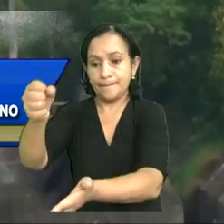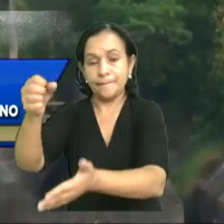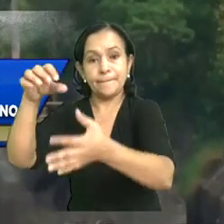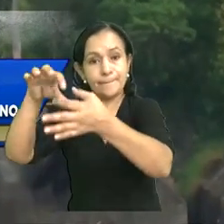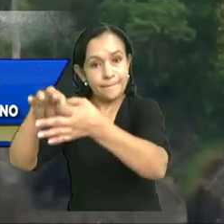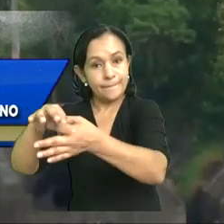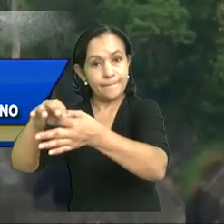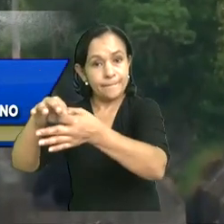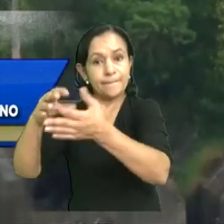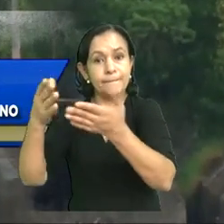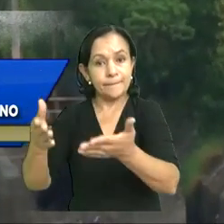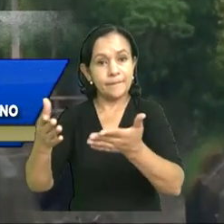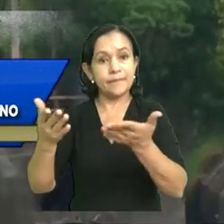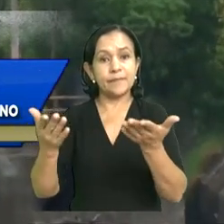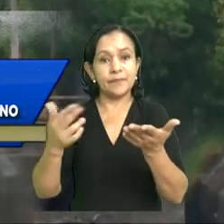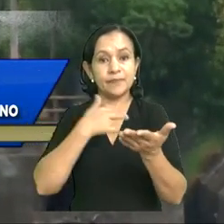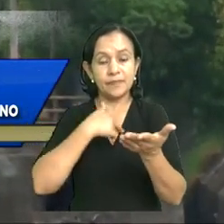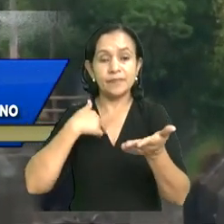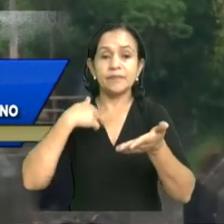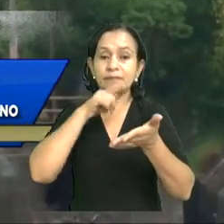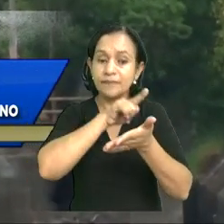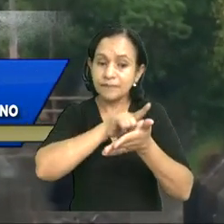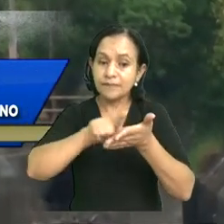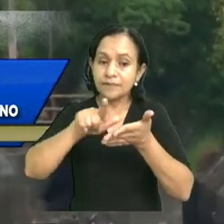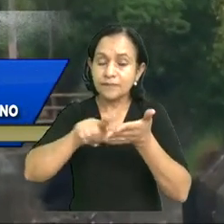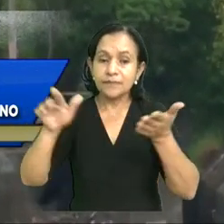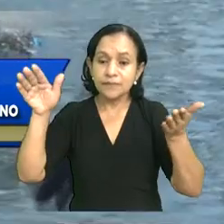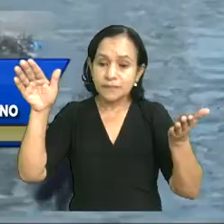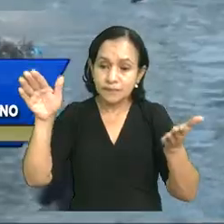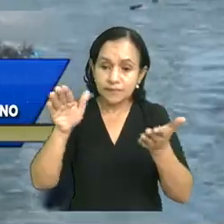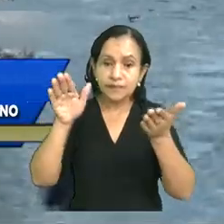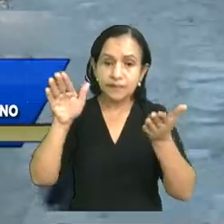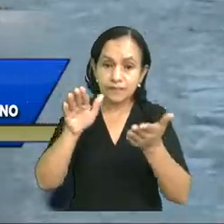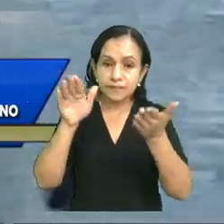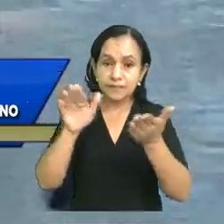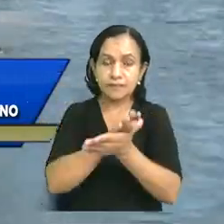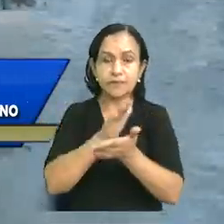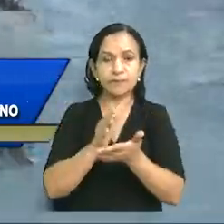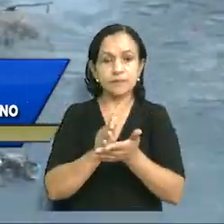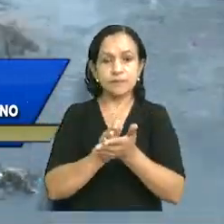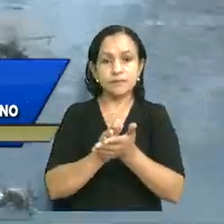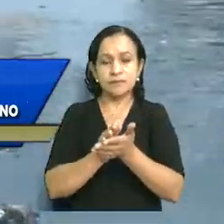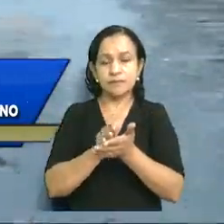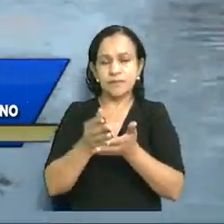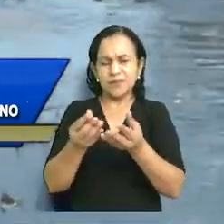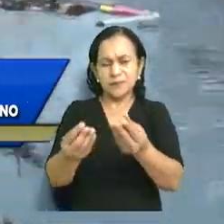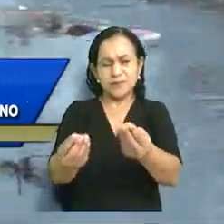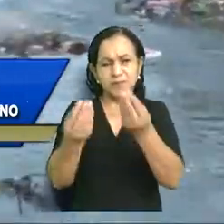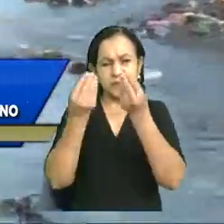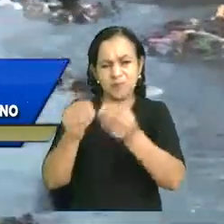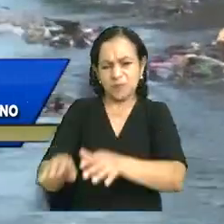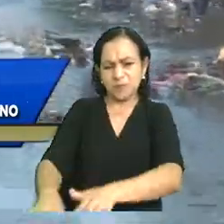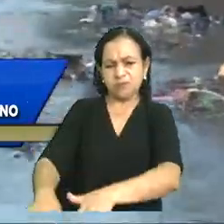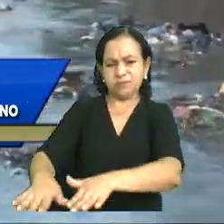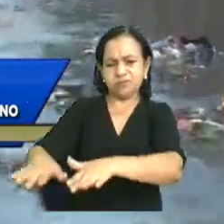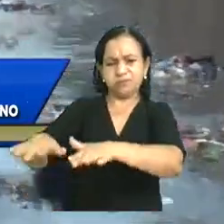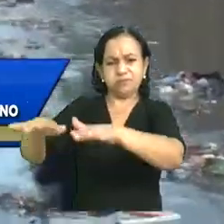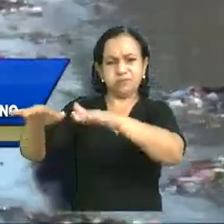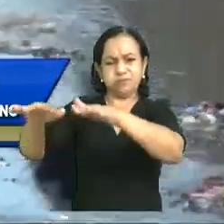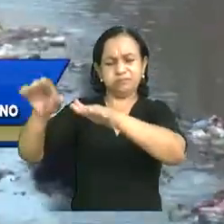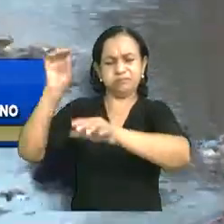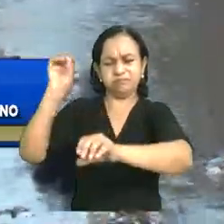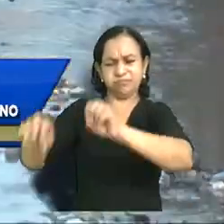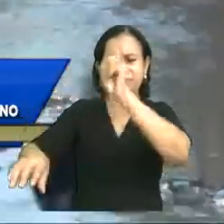va a ir disminuyendo. ¿Por qué? Porque en la medida que nosotros tenemos mucha basura en los cauces, cuando la lluvia que viene